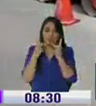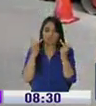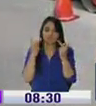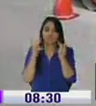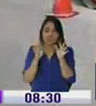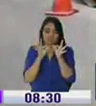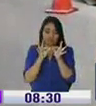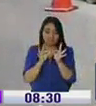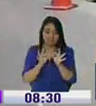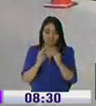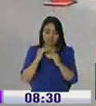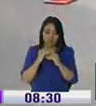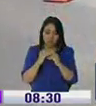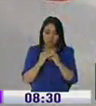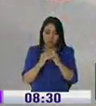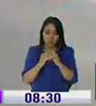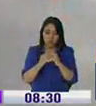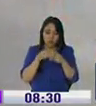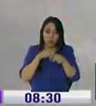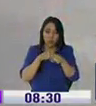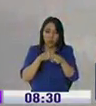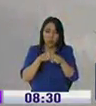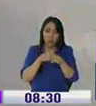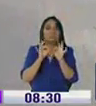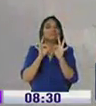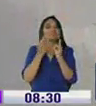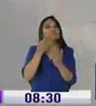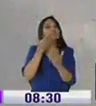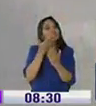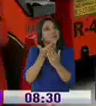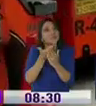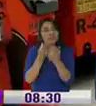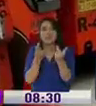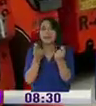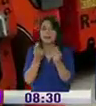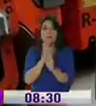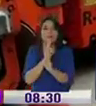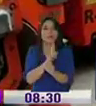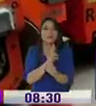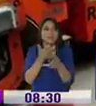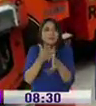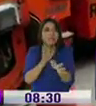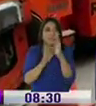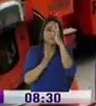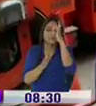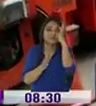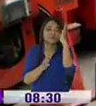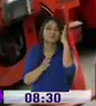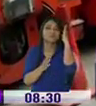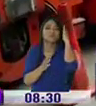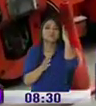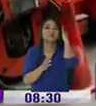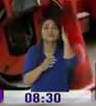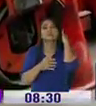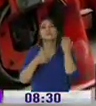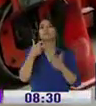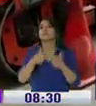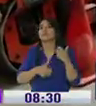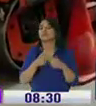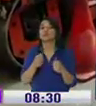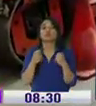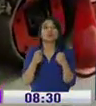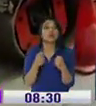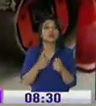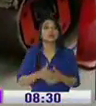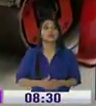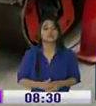mantenimiento vial correspondiente. Eso, ¿eh? En buena hora, gracias por la pronta respuesta. Había problemas también graves ahí en ese sector,